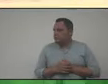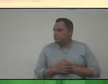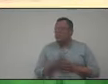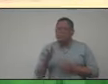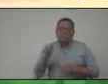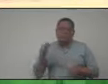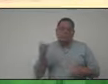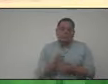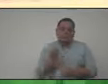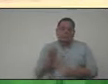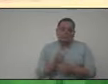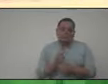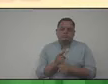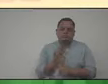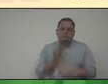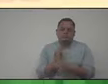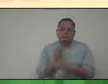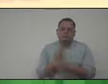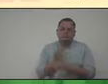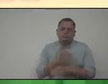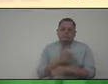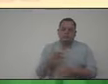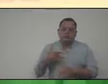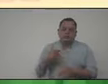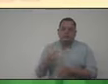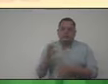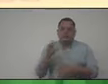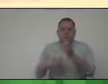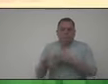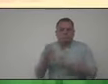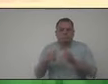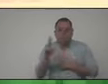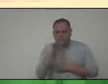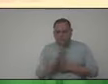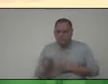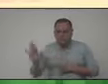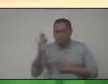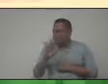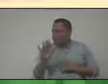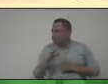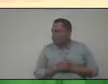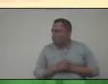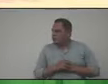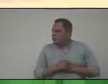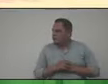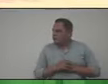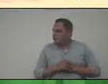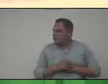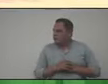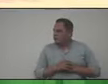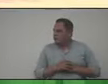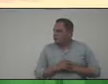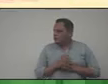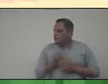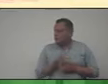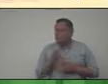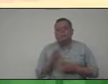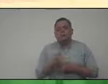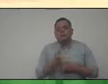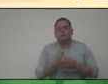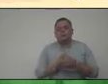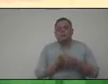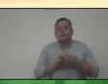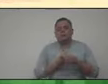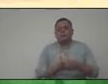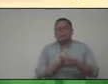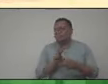trabajo fuerte con las instituciones de salud, tanto departamentales como nacionales. En el tema de transporte para los mayores